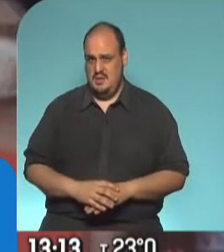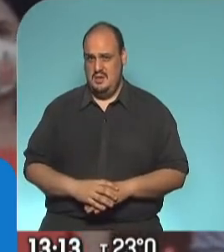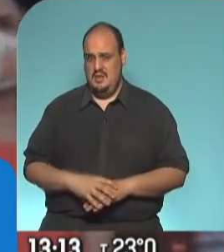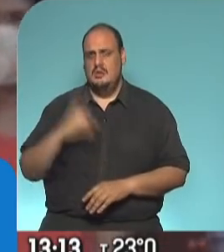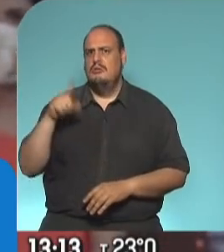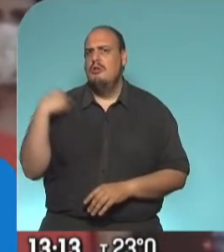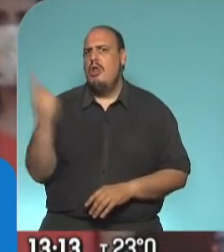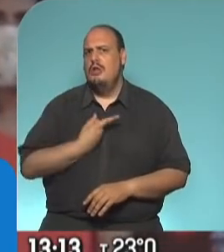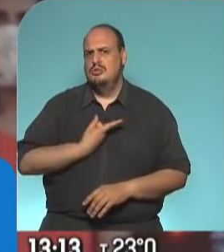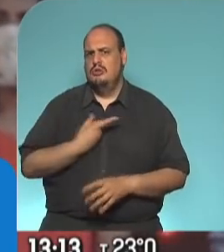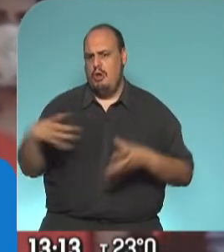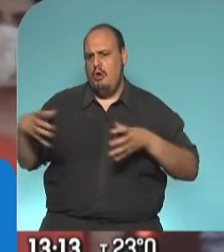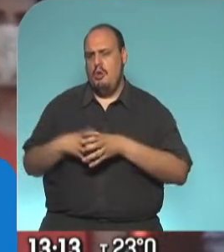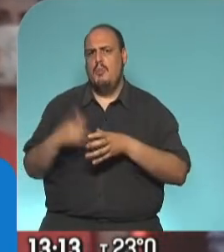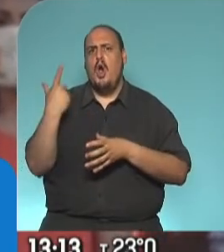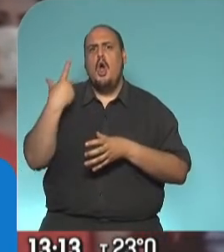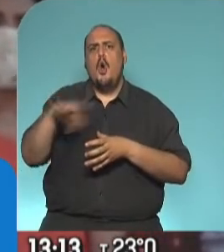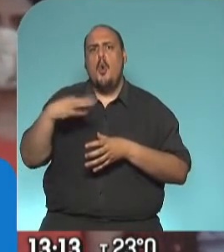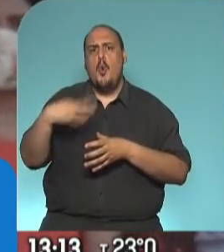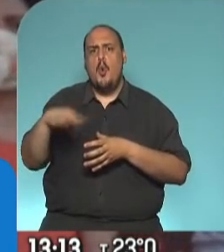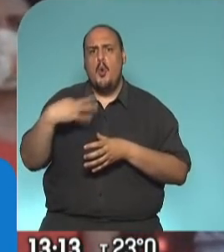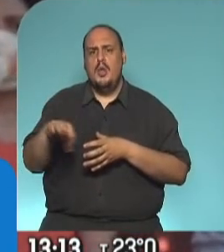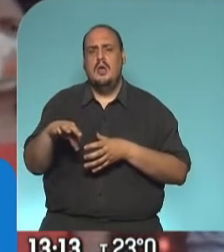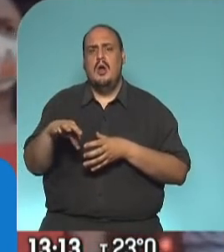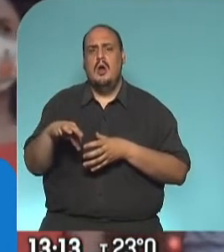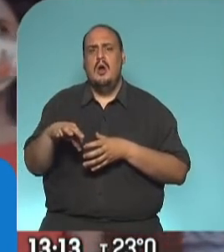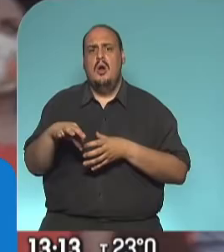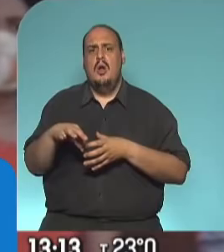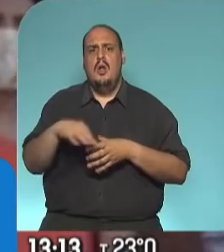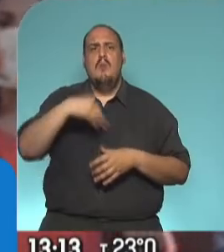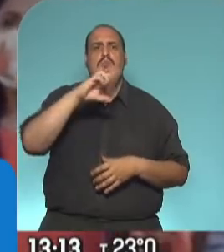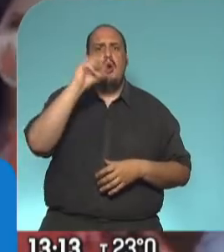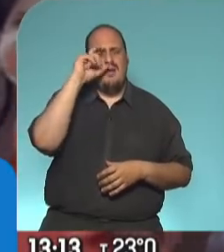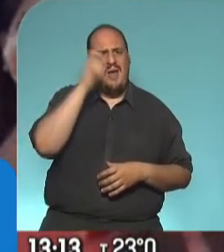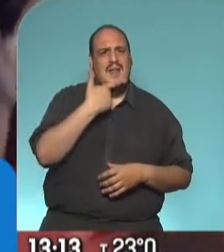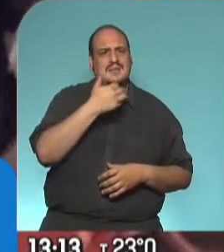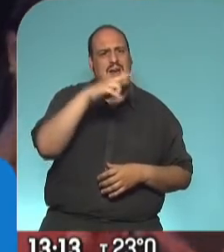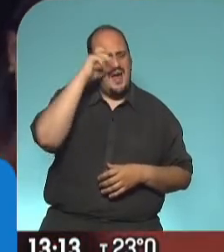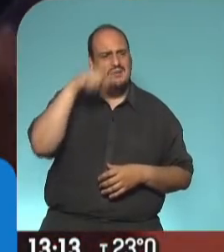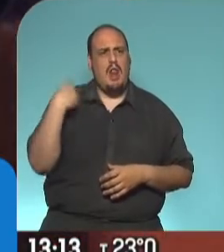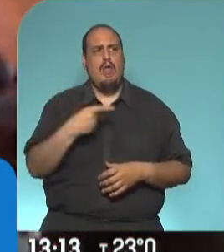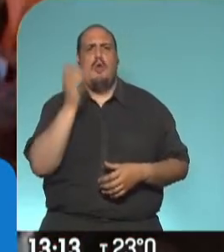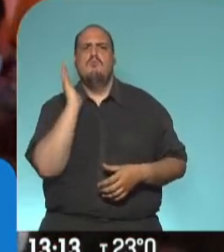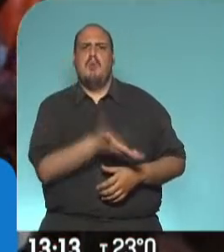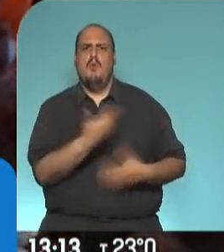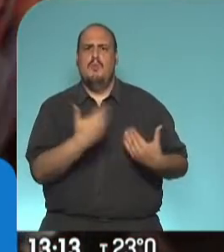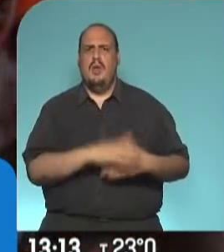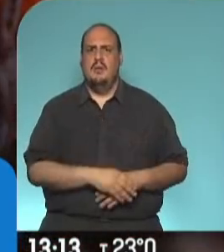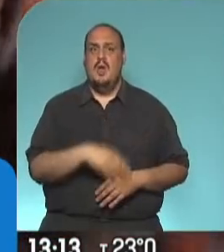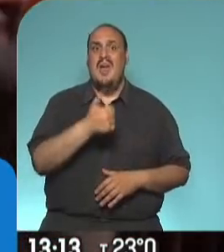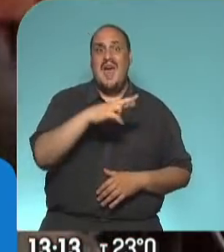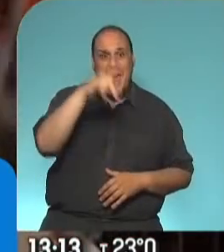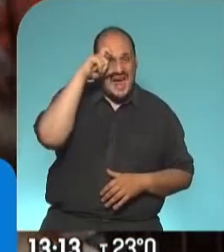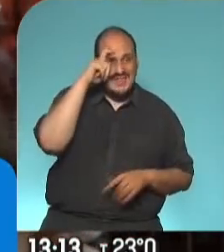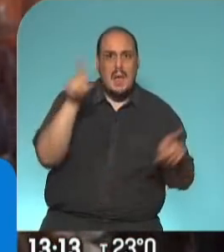los únicos que podemos derrotar definitivamente a Morales y Arce, porque Arce no es otra cosa